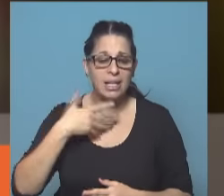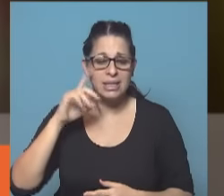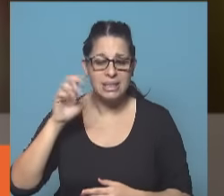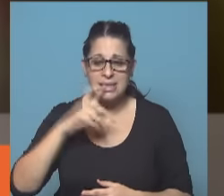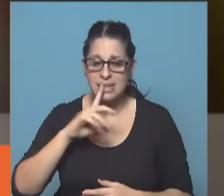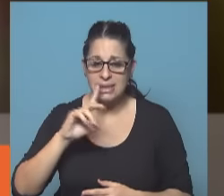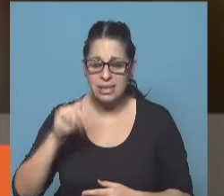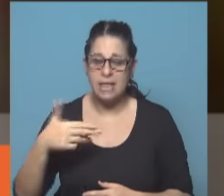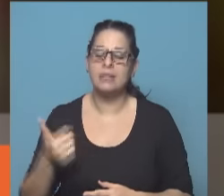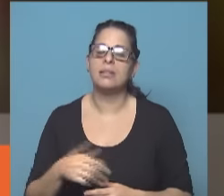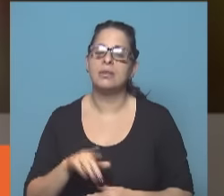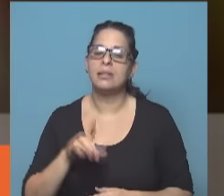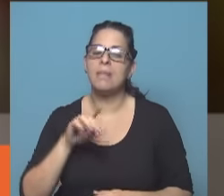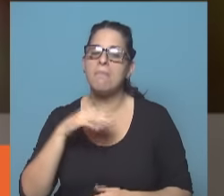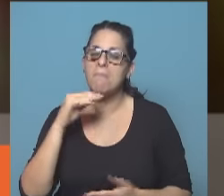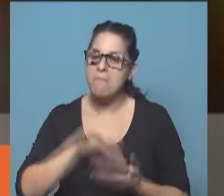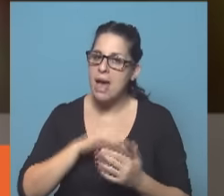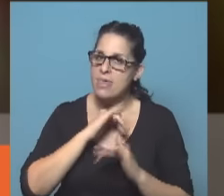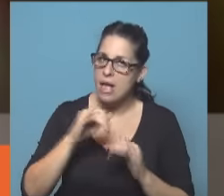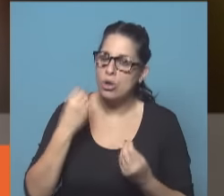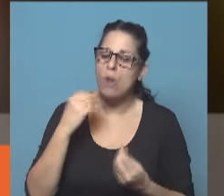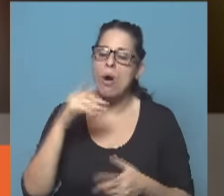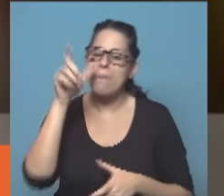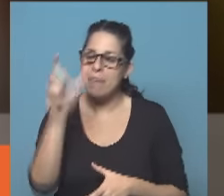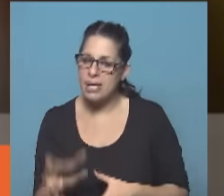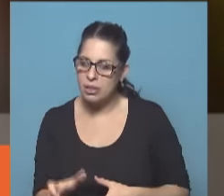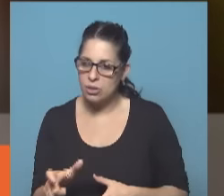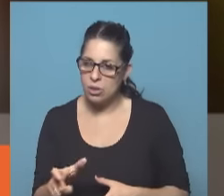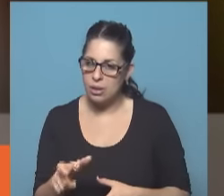algún que otro dato sobre el perfil, allí lo tenemos,